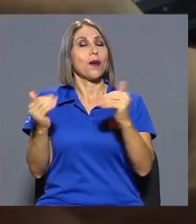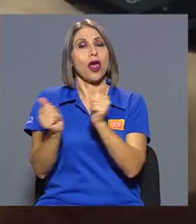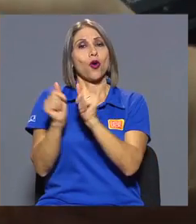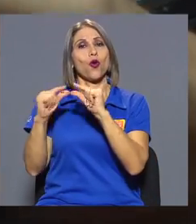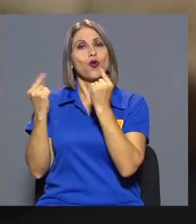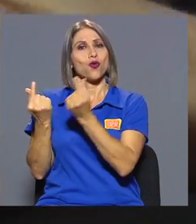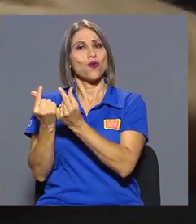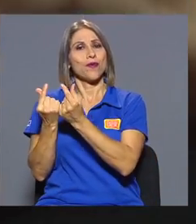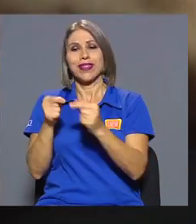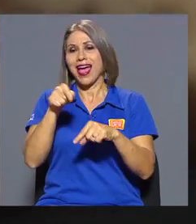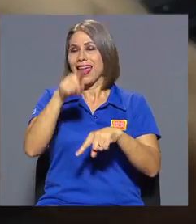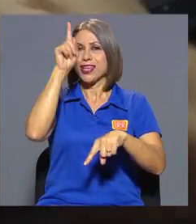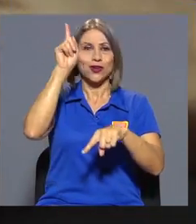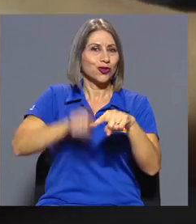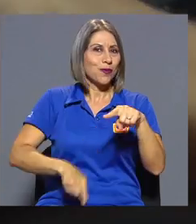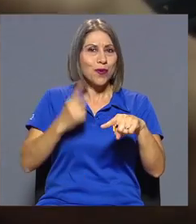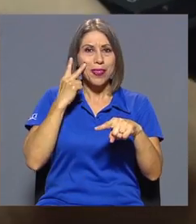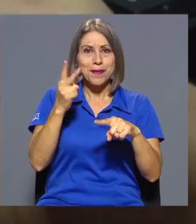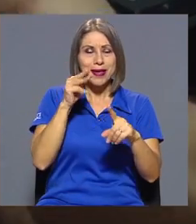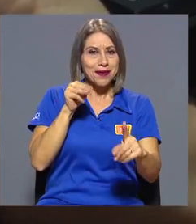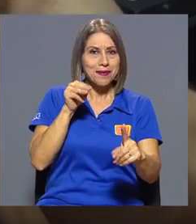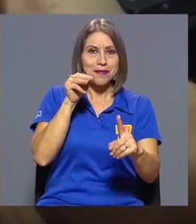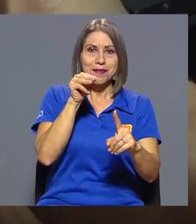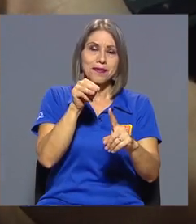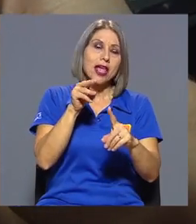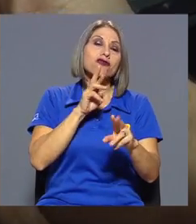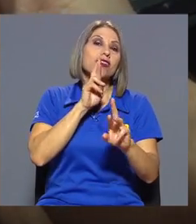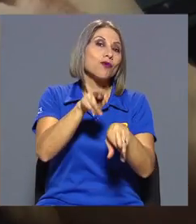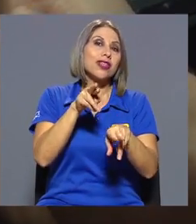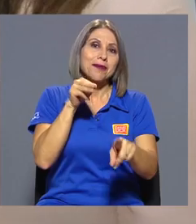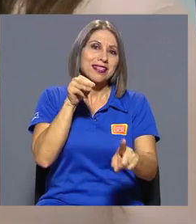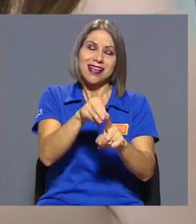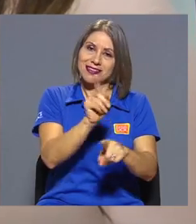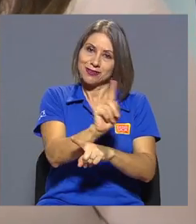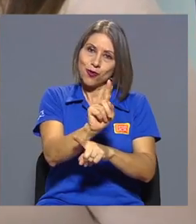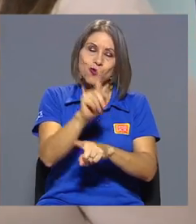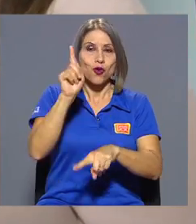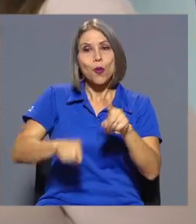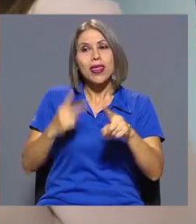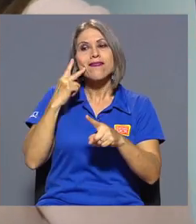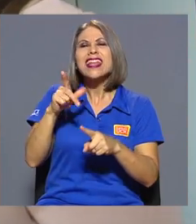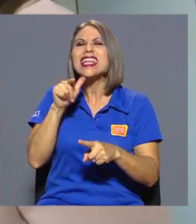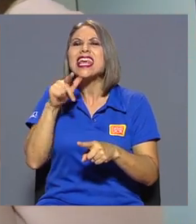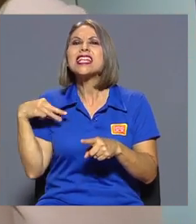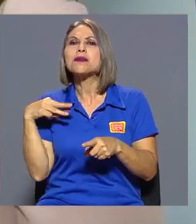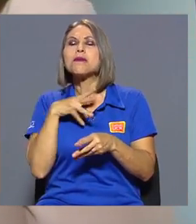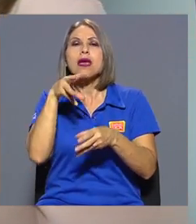permiten responder mensajes ni visualizar los miembros participantes. Los mensajes se van a enviar